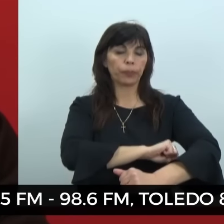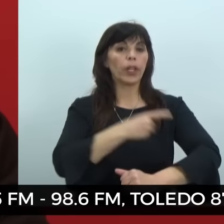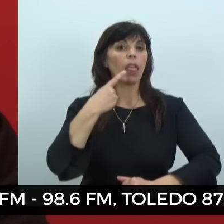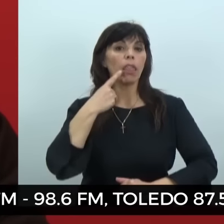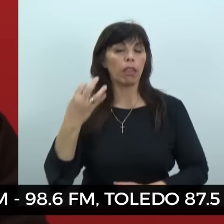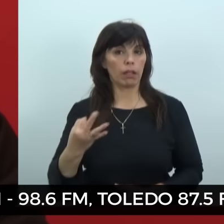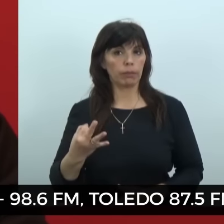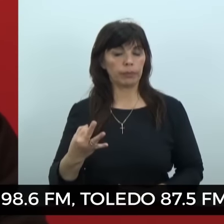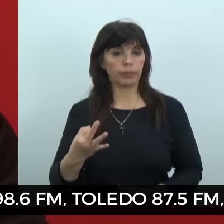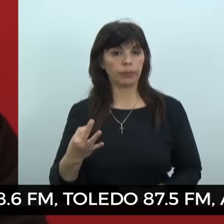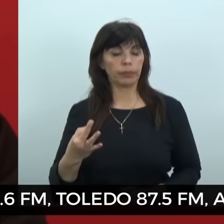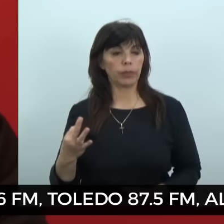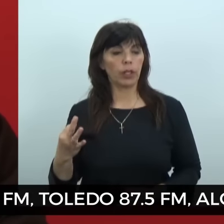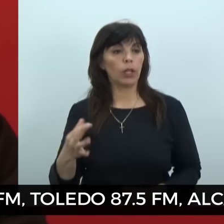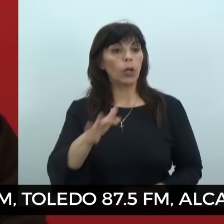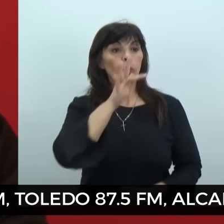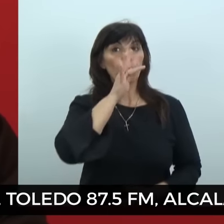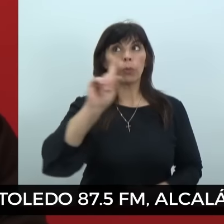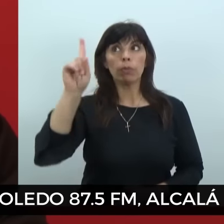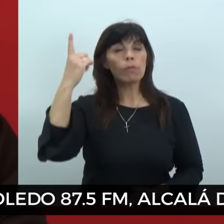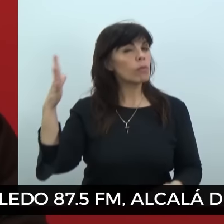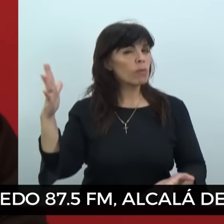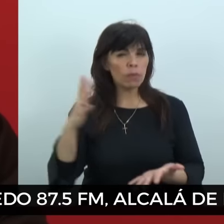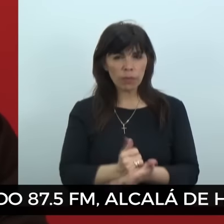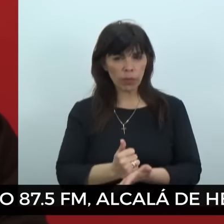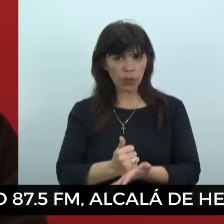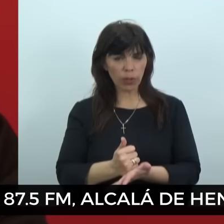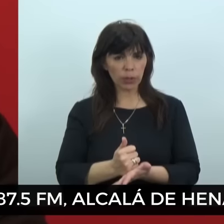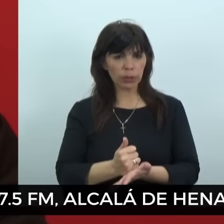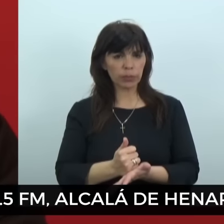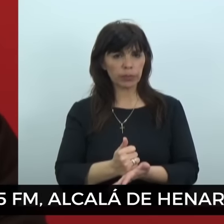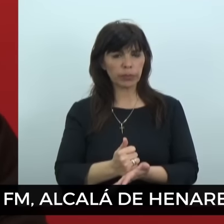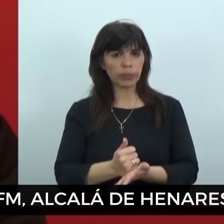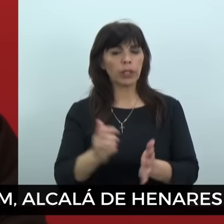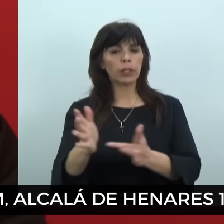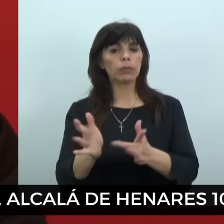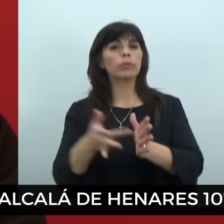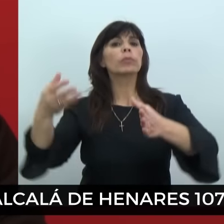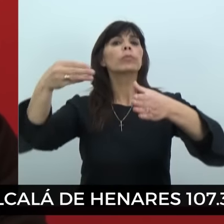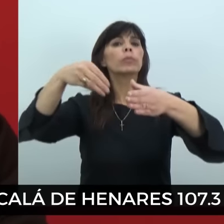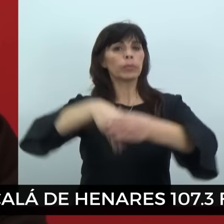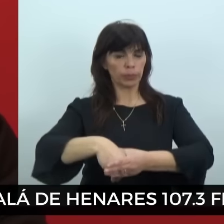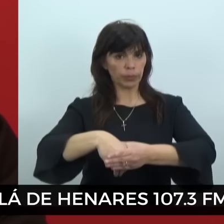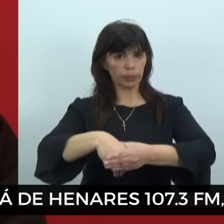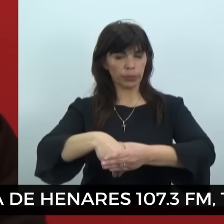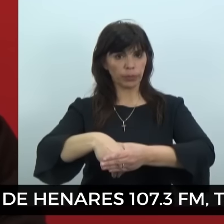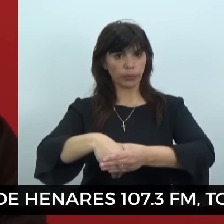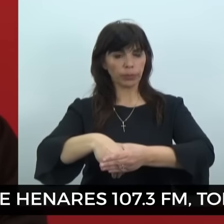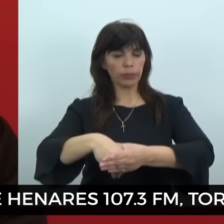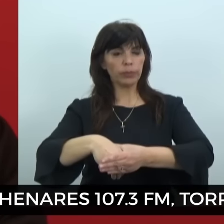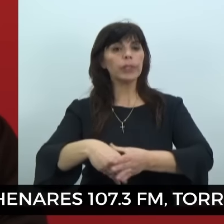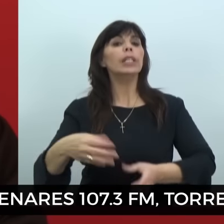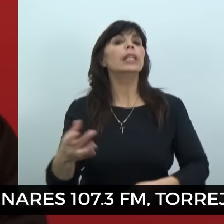porque todas las promesas de Dios son en Él, en Jesucristo, son sí.